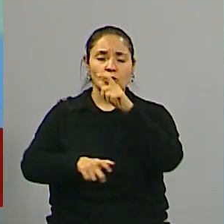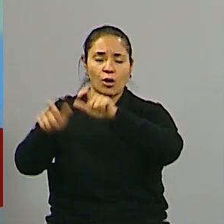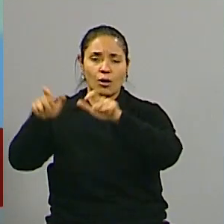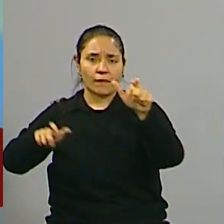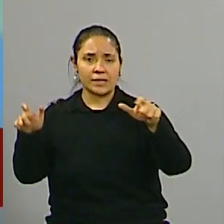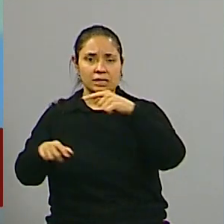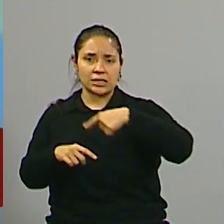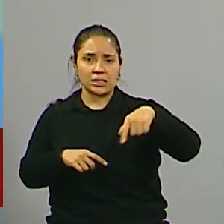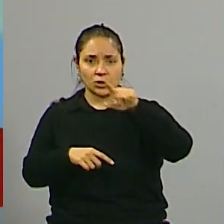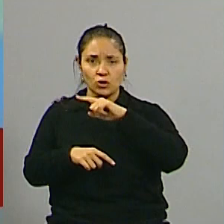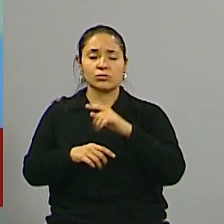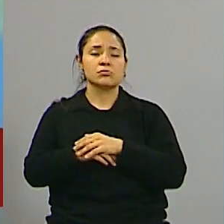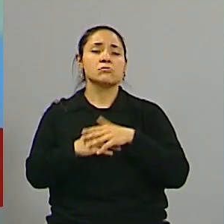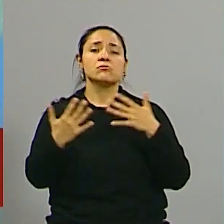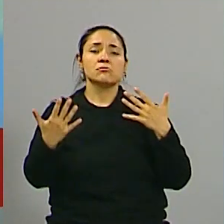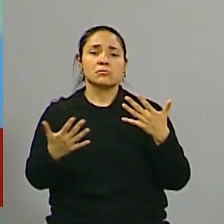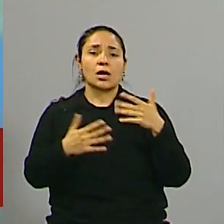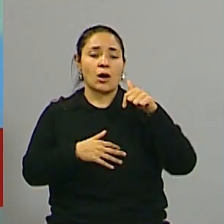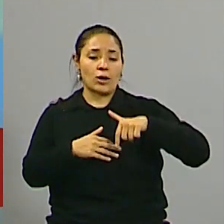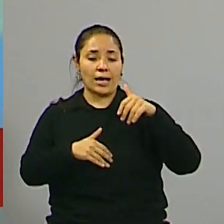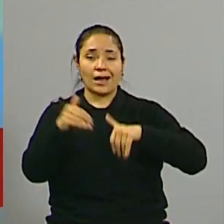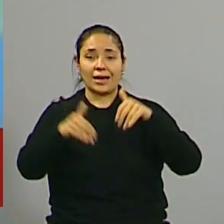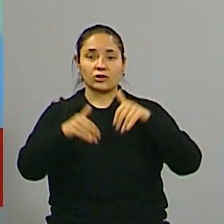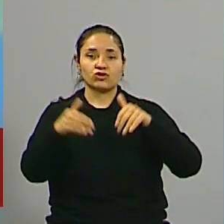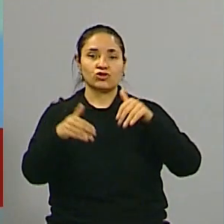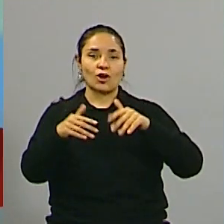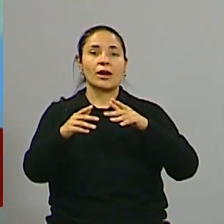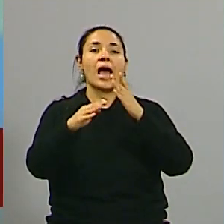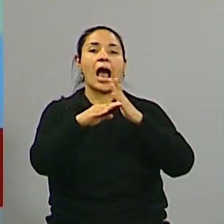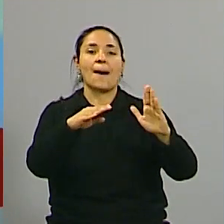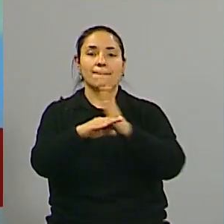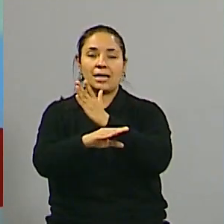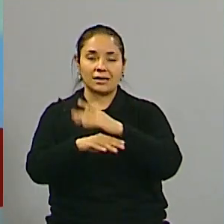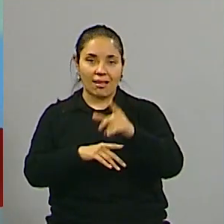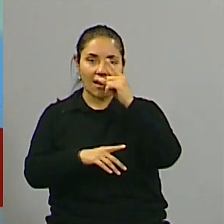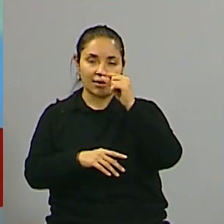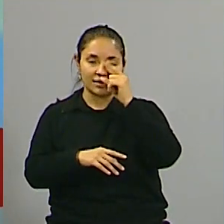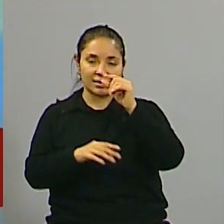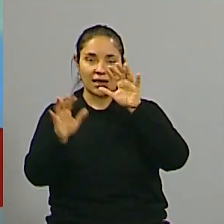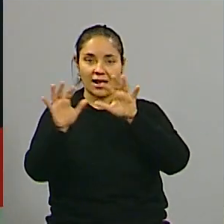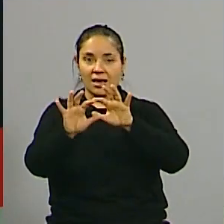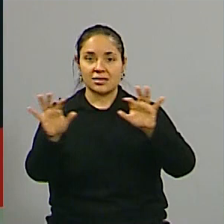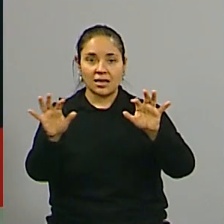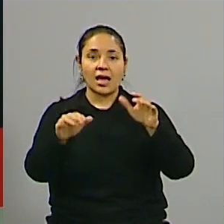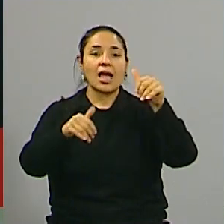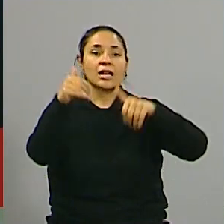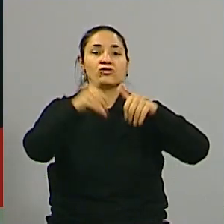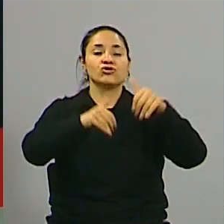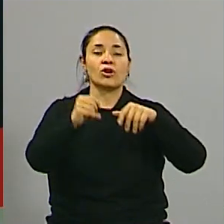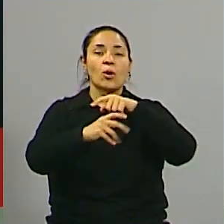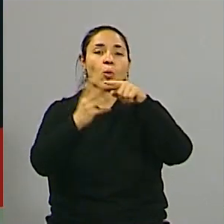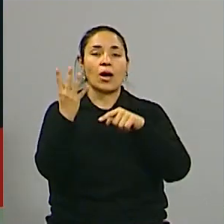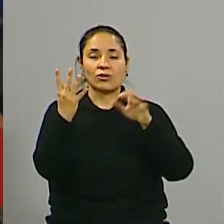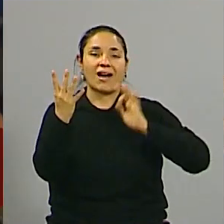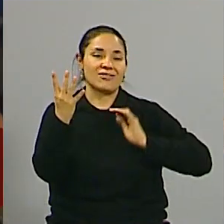nos corresponde, digamos, ¿no? Nosotros tenemos una elección desdoblada, particularmente en Las Heras, vamos a tener 4 elecciones, al menos este